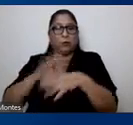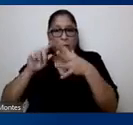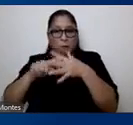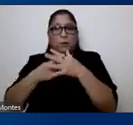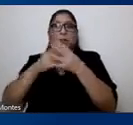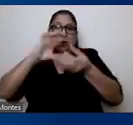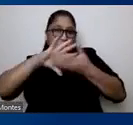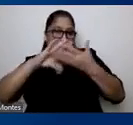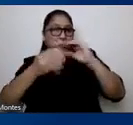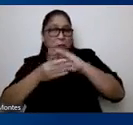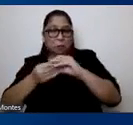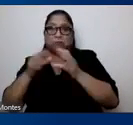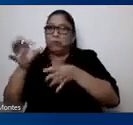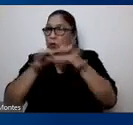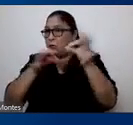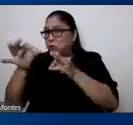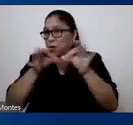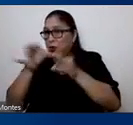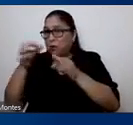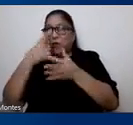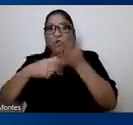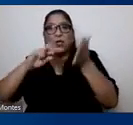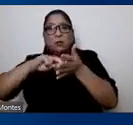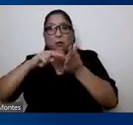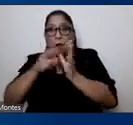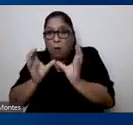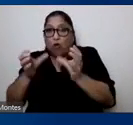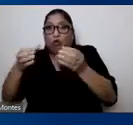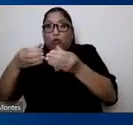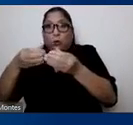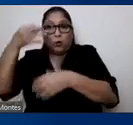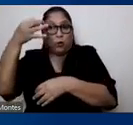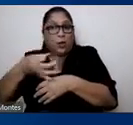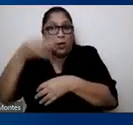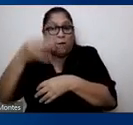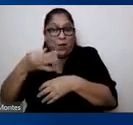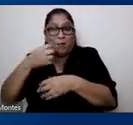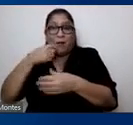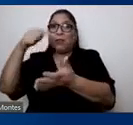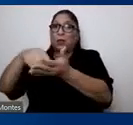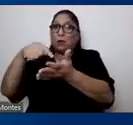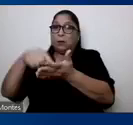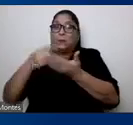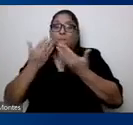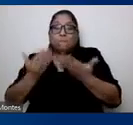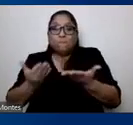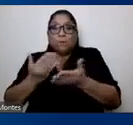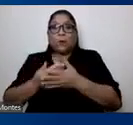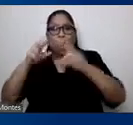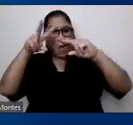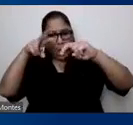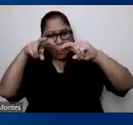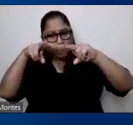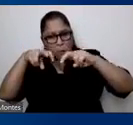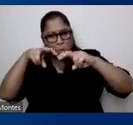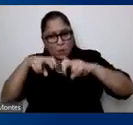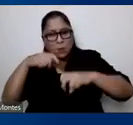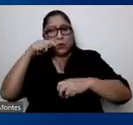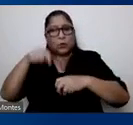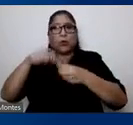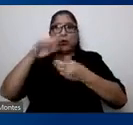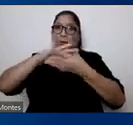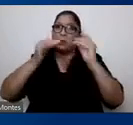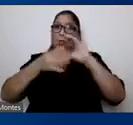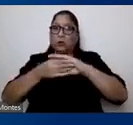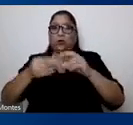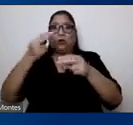reseña de lo que fue la Comisión de la Verdad y la Reconciliación en tanto a la investigación de esta historia